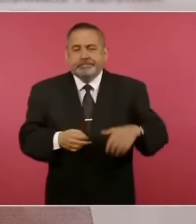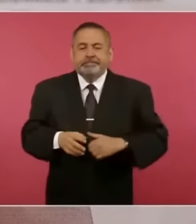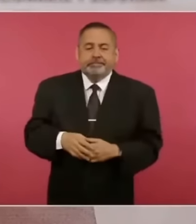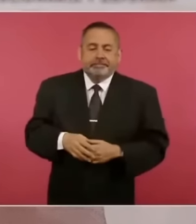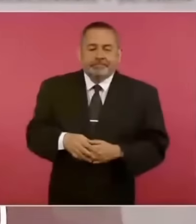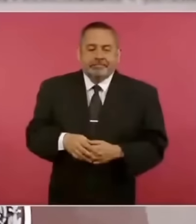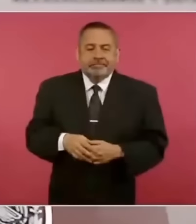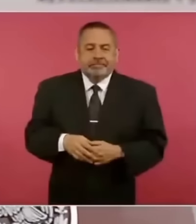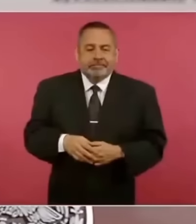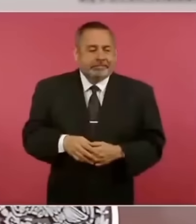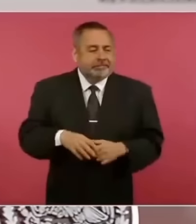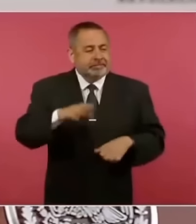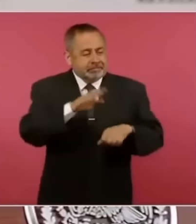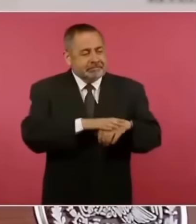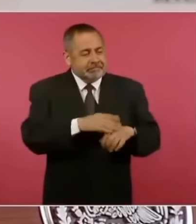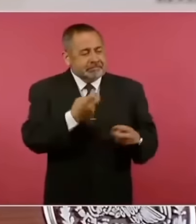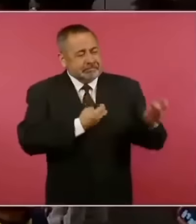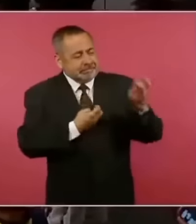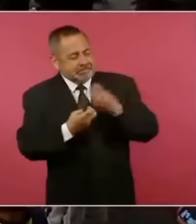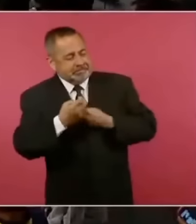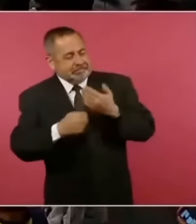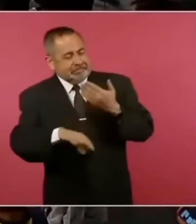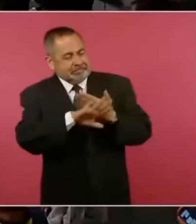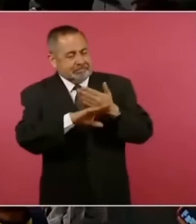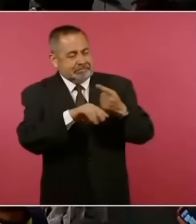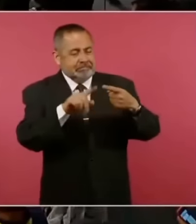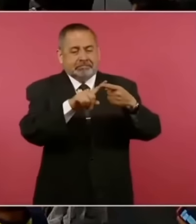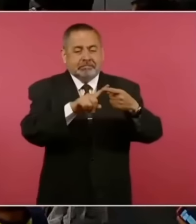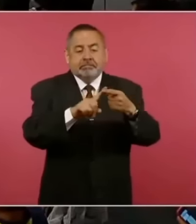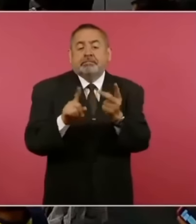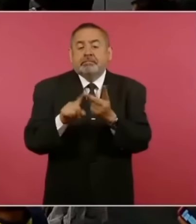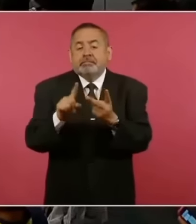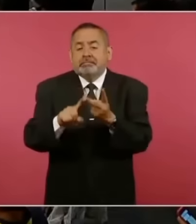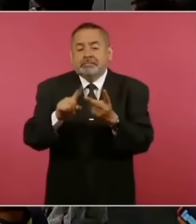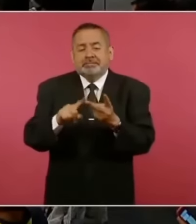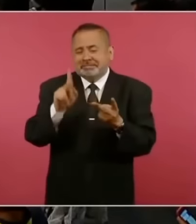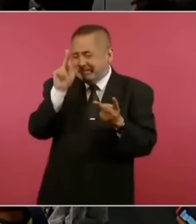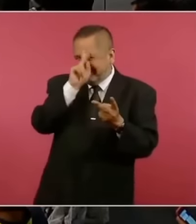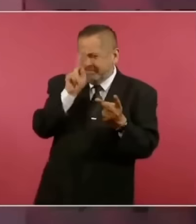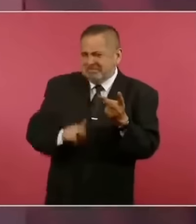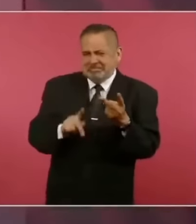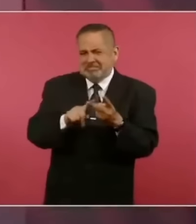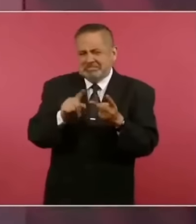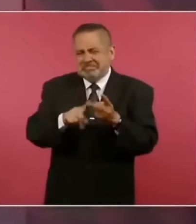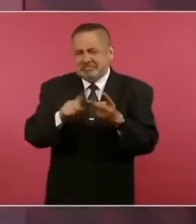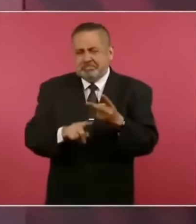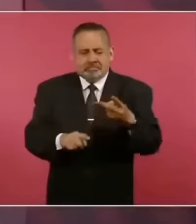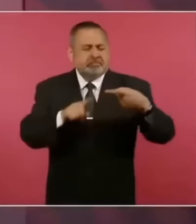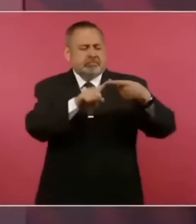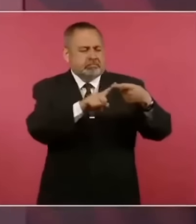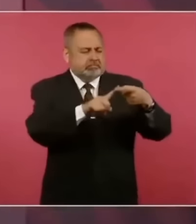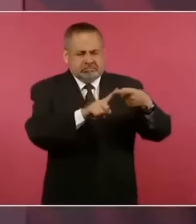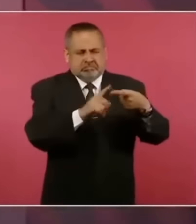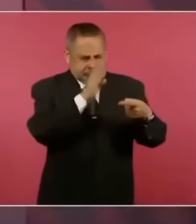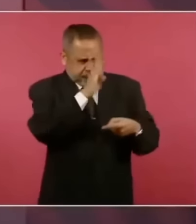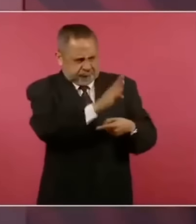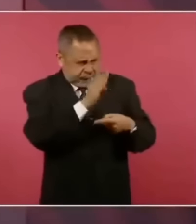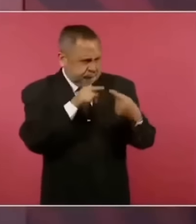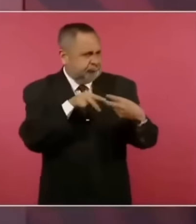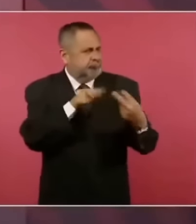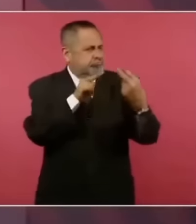el que más nos daña es el semiplan Porque el otro es